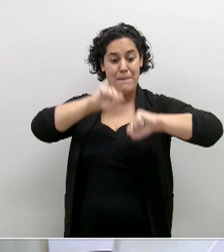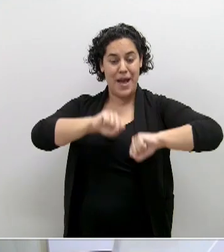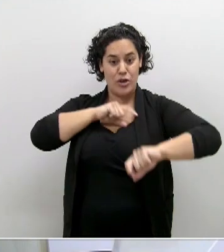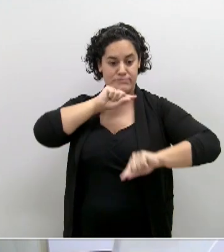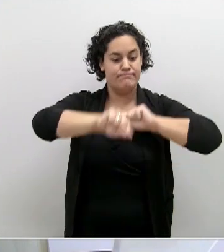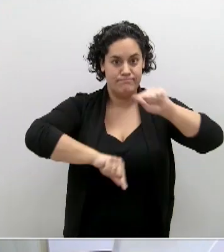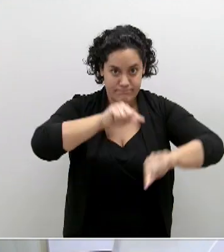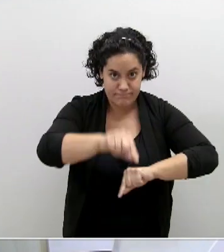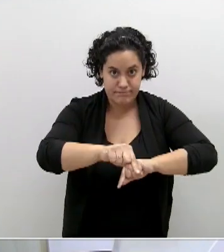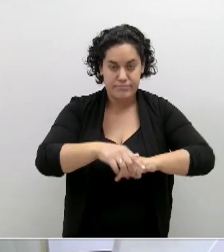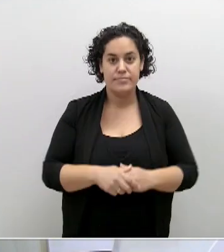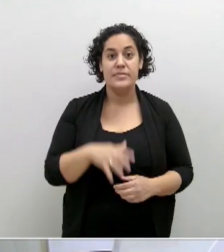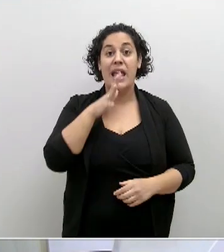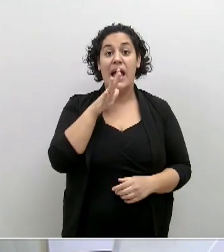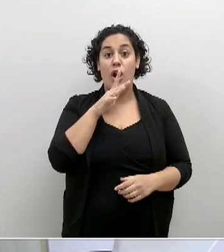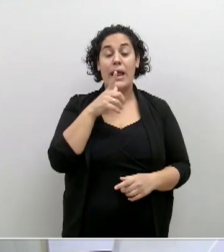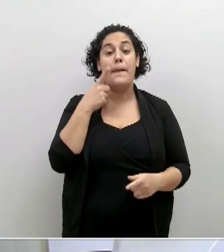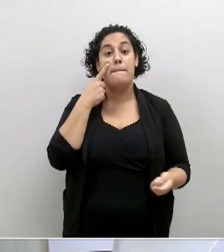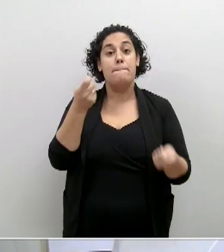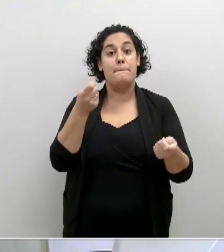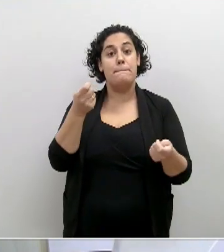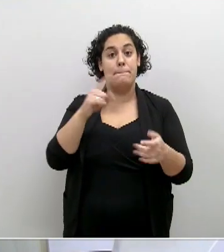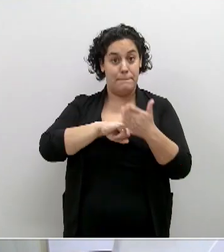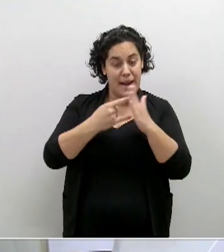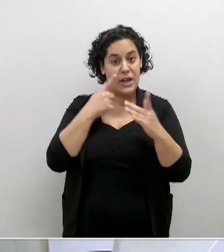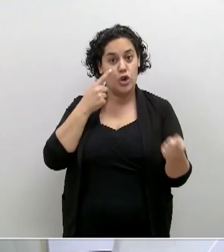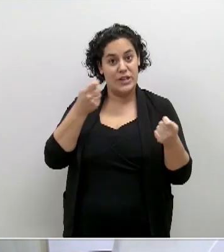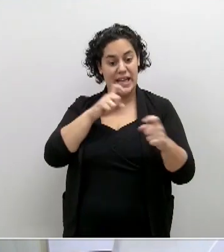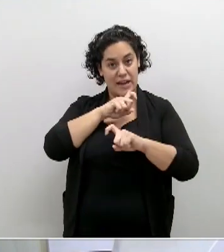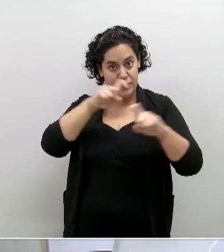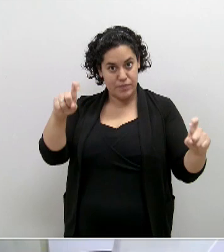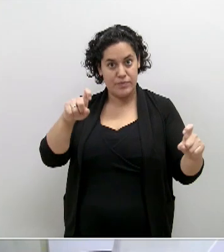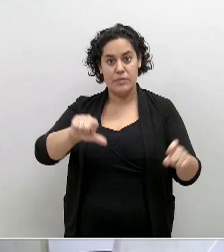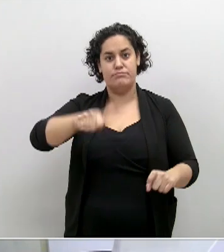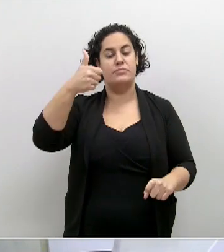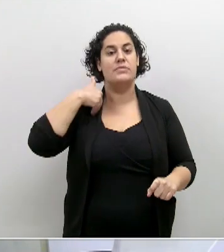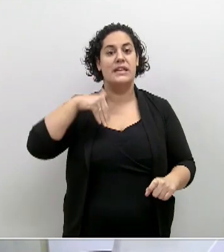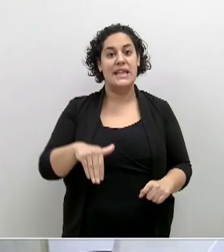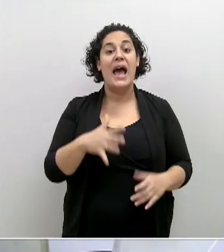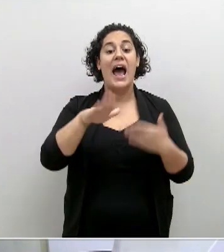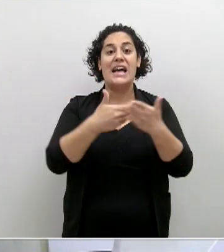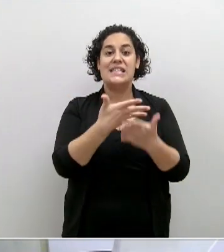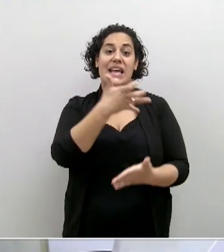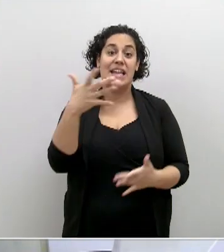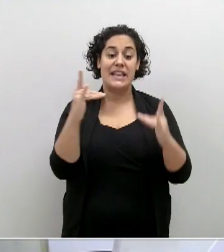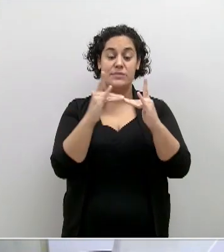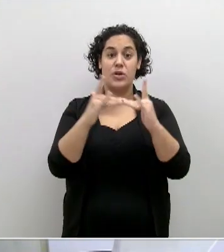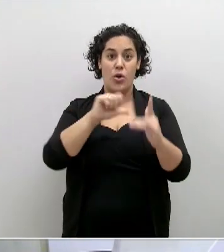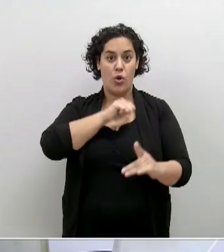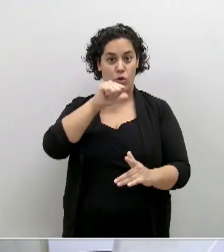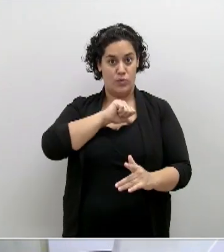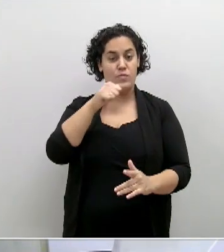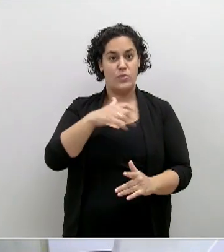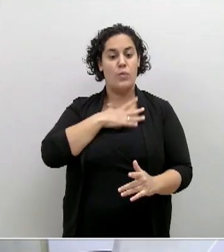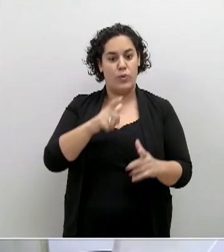puesto en marcha el plan de contingencia anunciado, que nos permite incorporar hasta 500 camas hospitalarias más y triplicar el número de camas